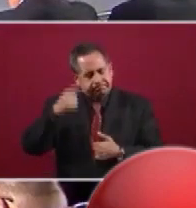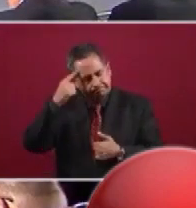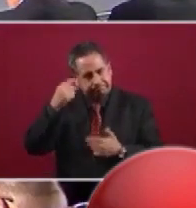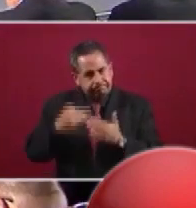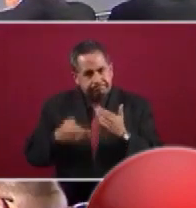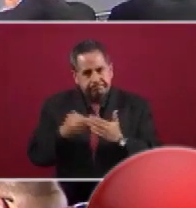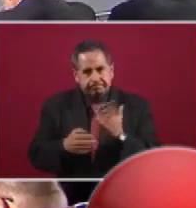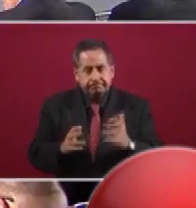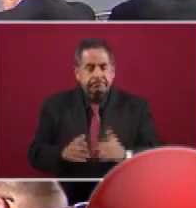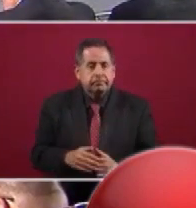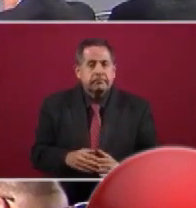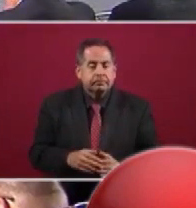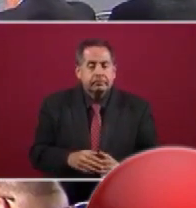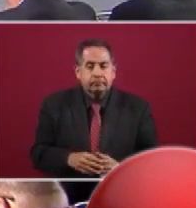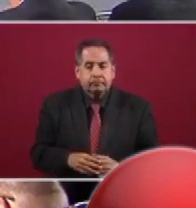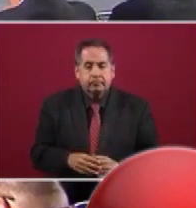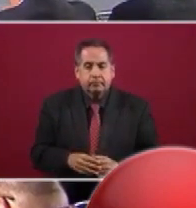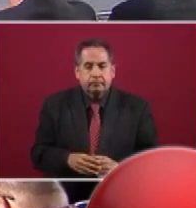me